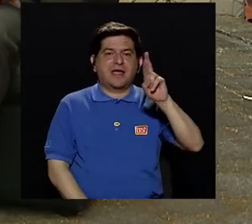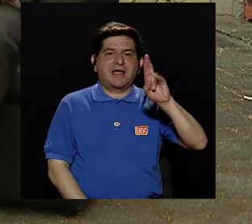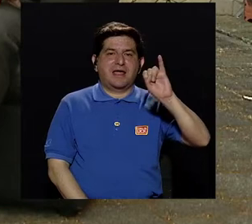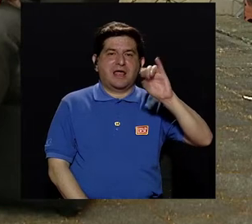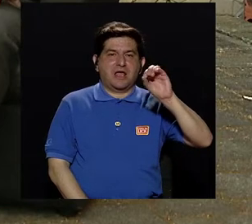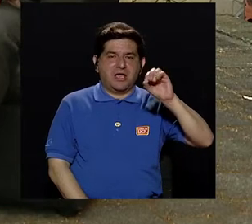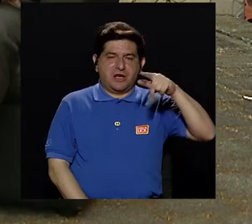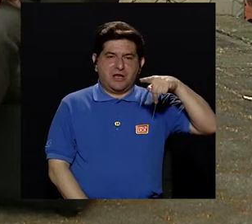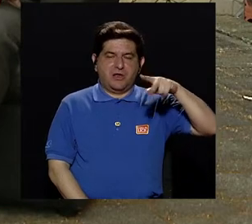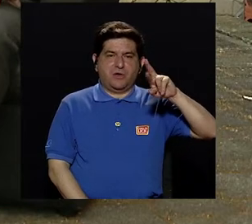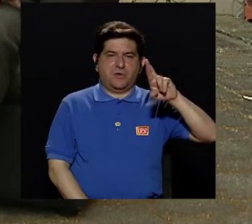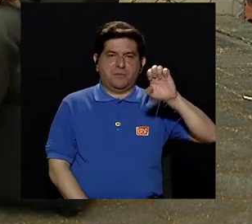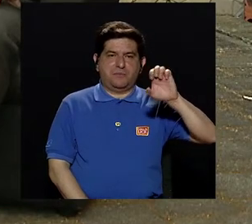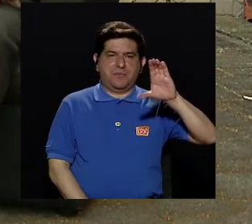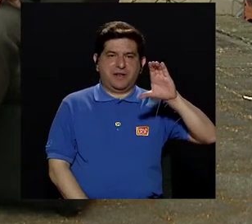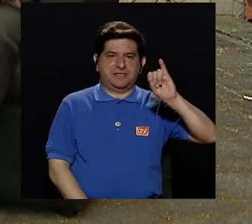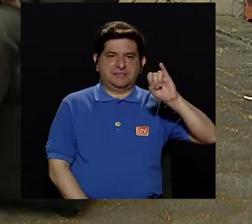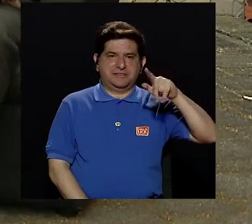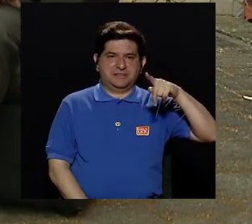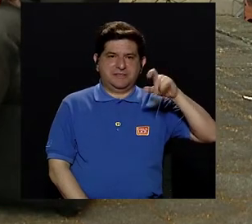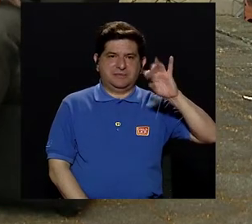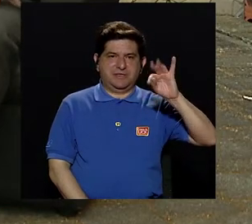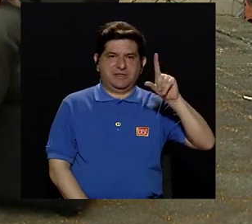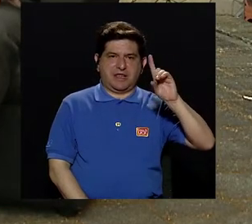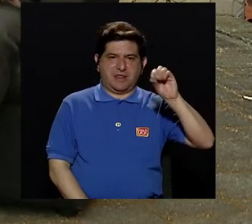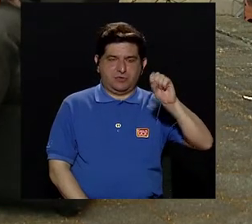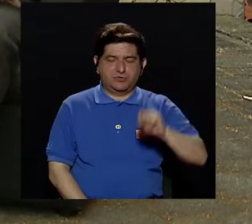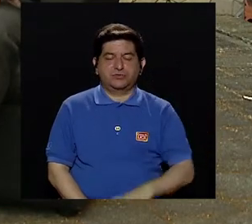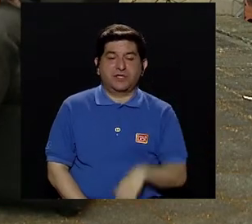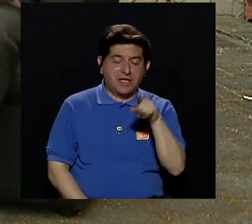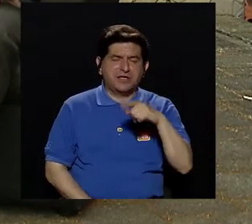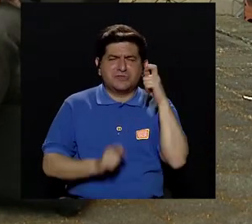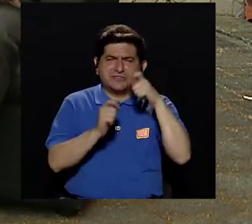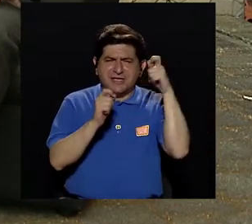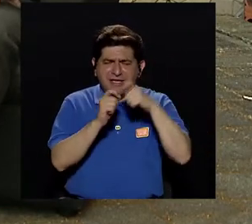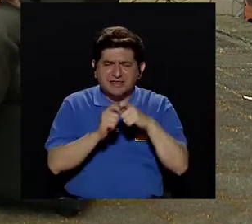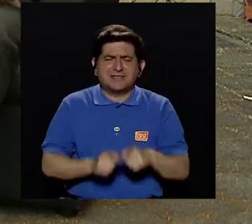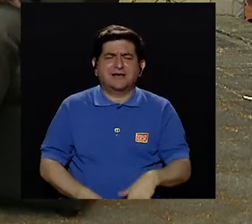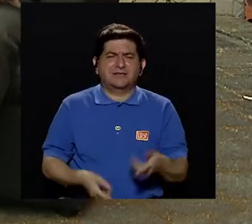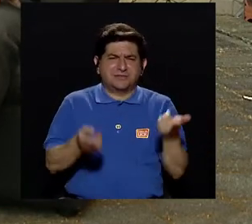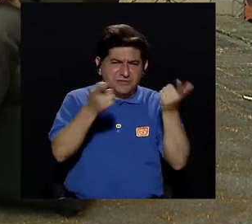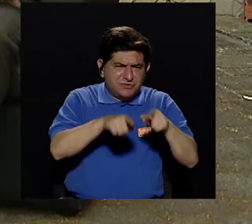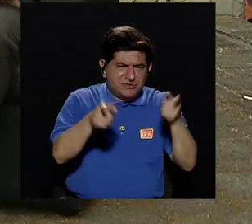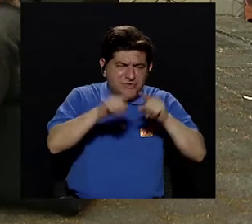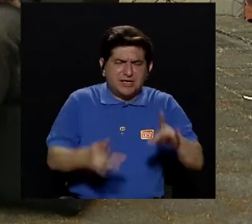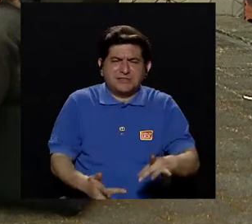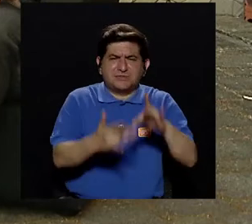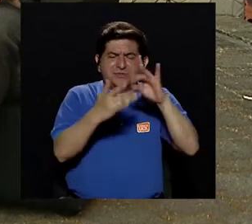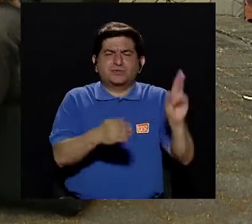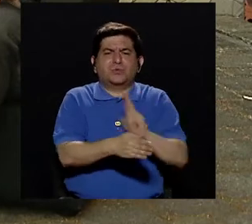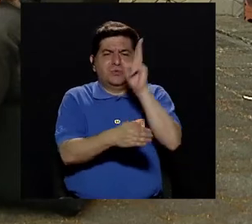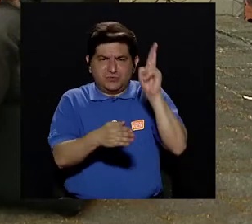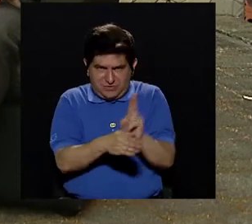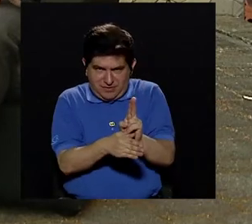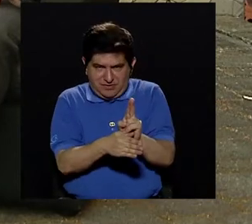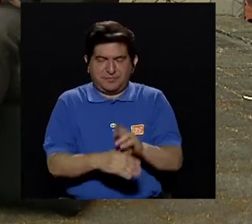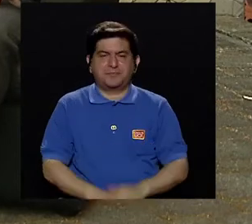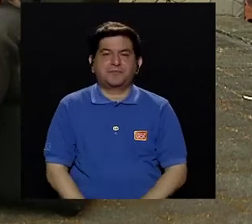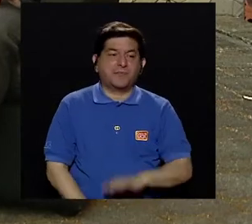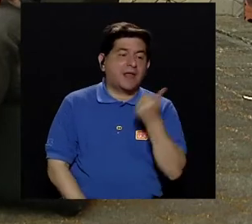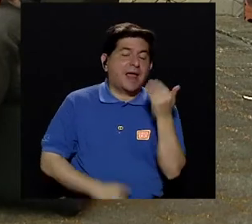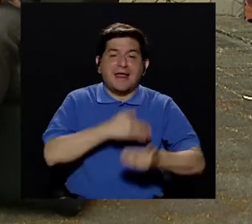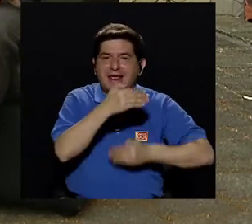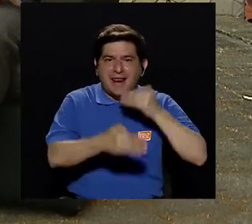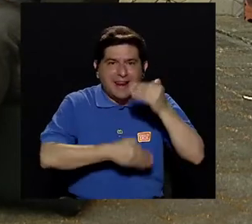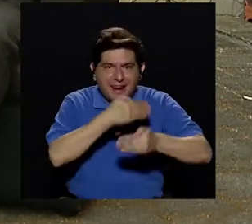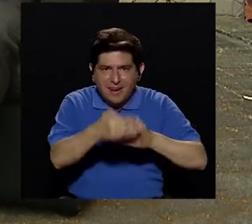crioprecipitados, que son ya factores de coagulación muy específicos que se van a utilizar en casos también muy particulares. Y el